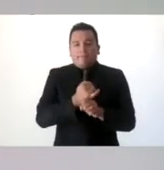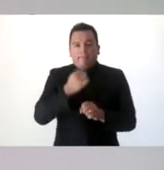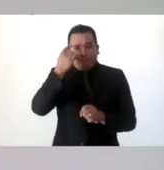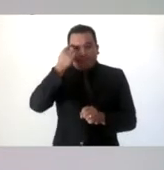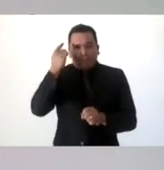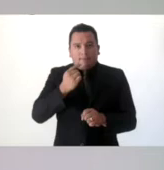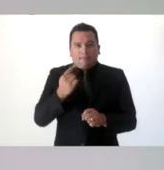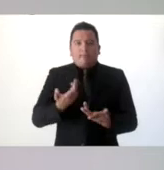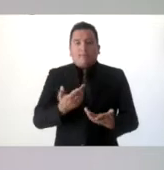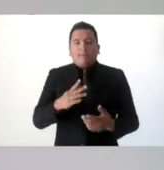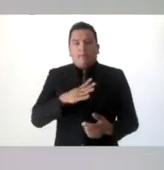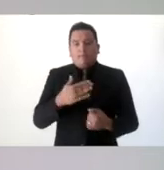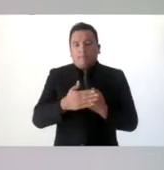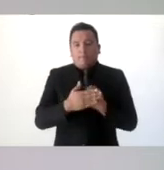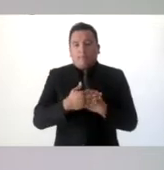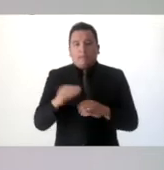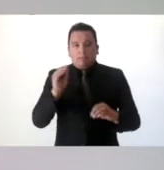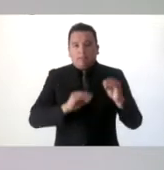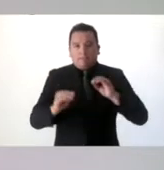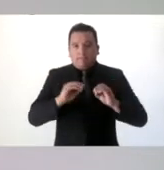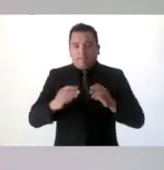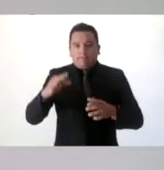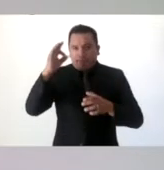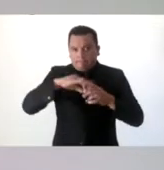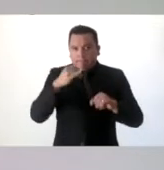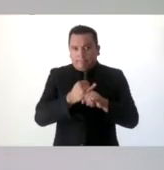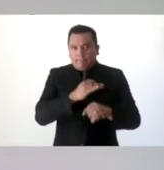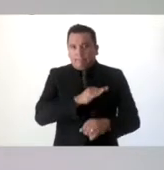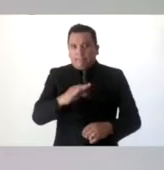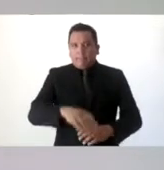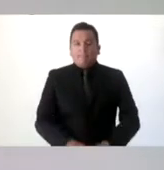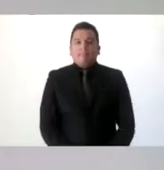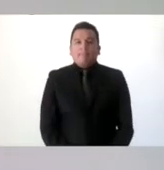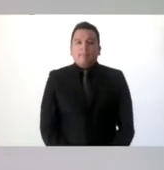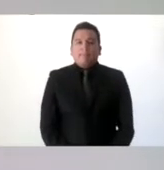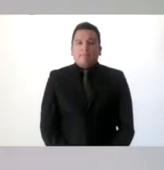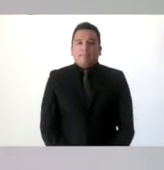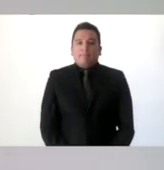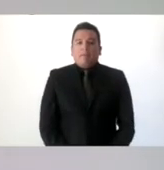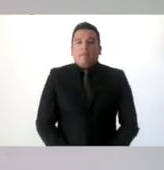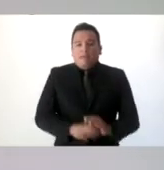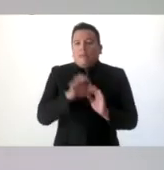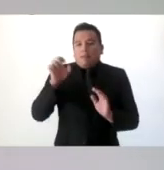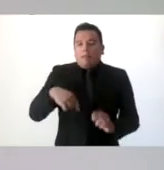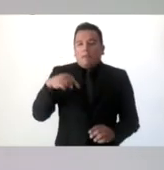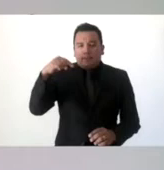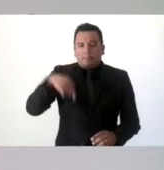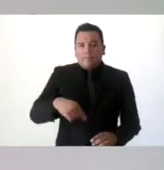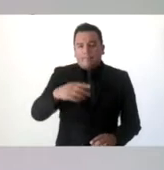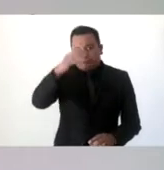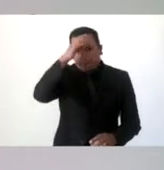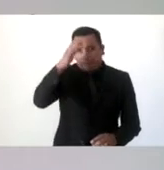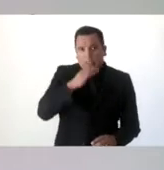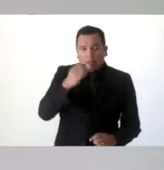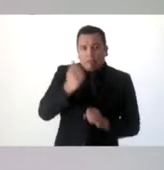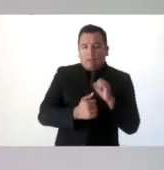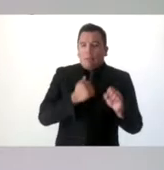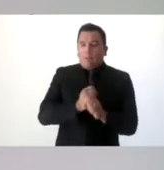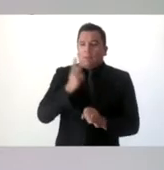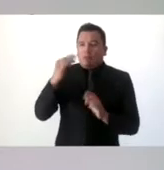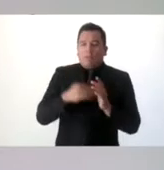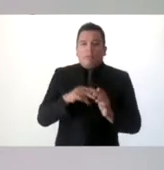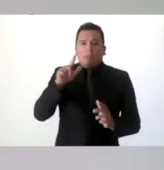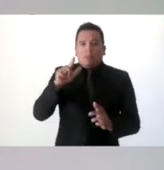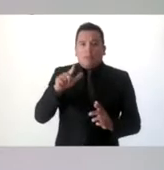pues estamos caminando para ya tener un sistema de votación electrónica. Generalmente hay una idea, aquí tuvimos elecciones de gobierno en el año 17